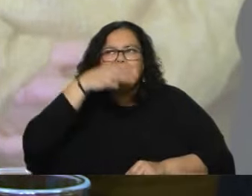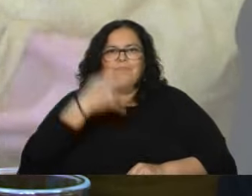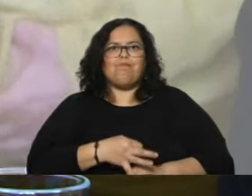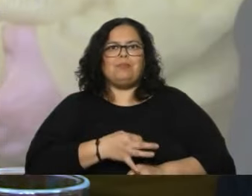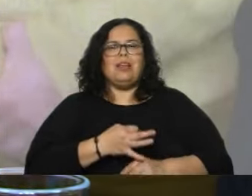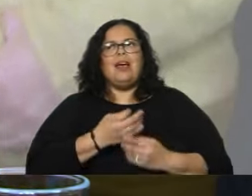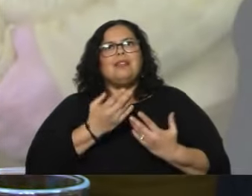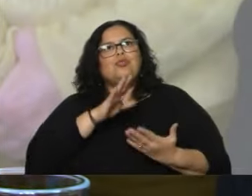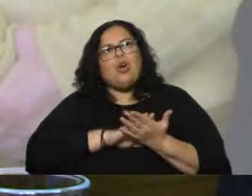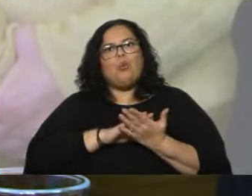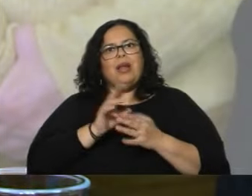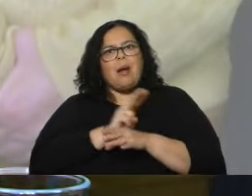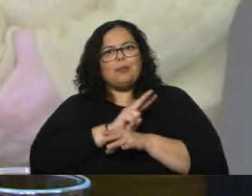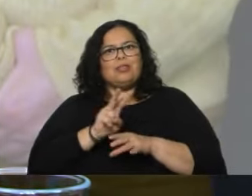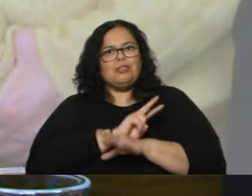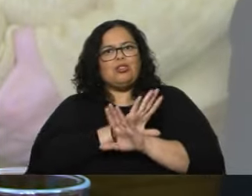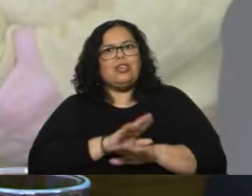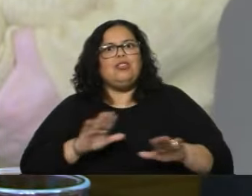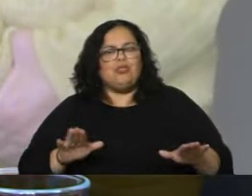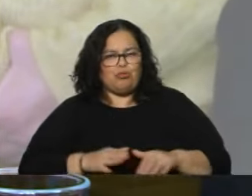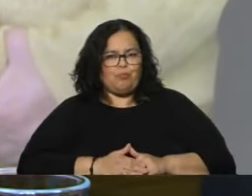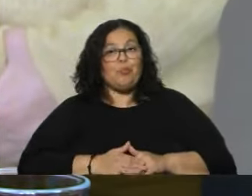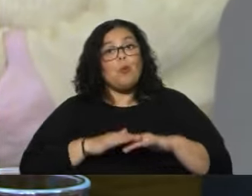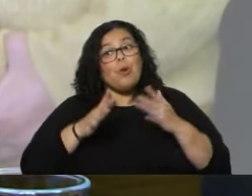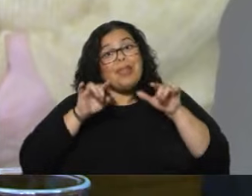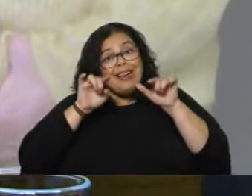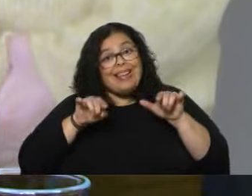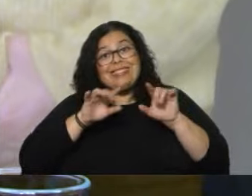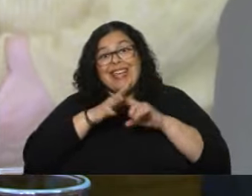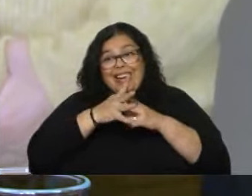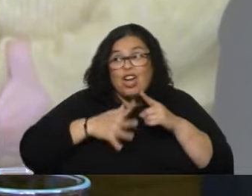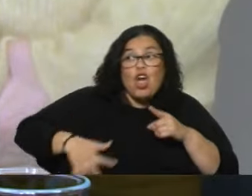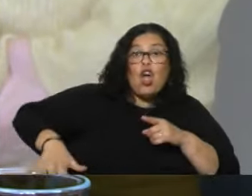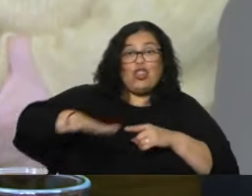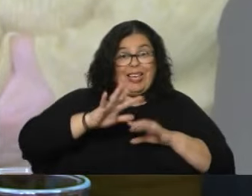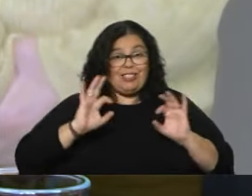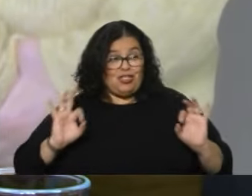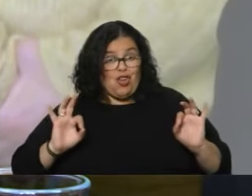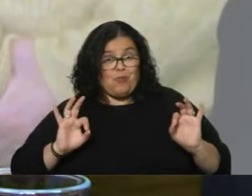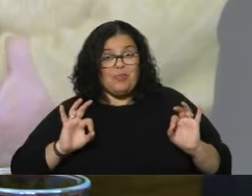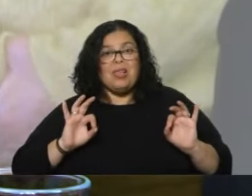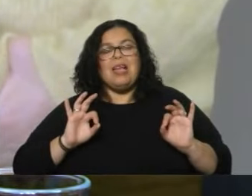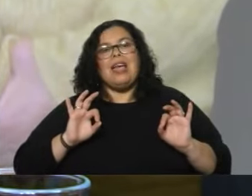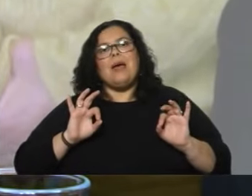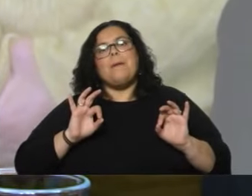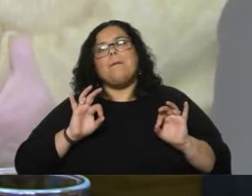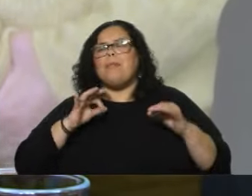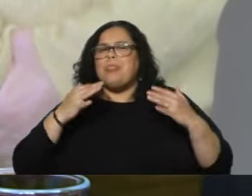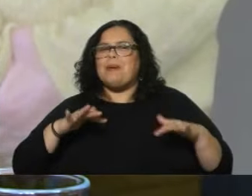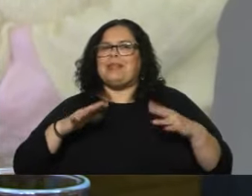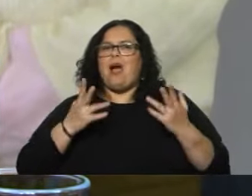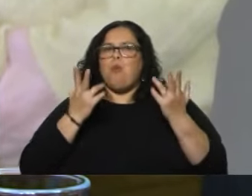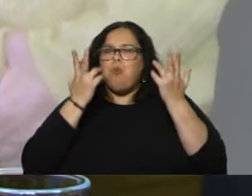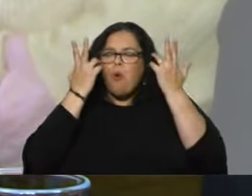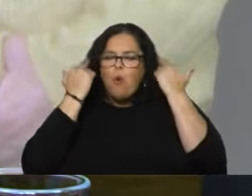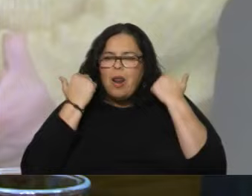con la protección de niños, niñas y adolescentes. En todo ese contexto que les acabo de mencionar, de vulneraciones duras, de